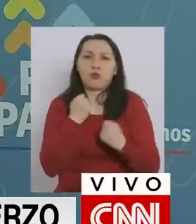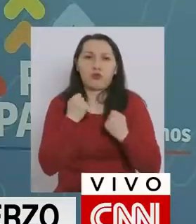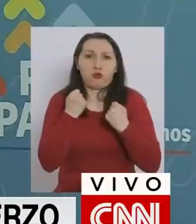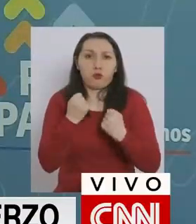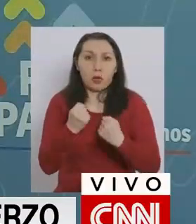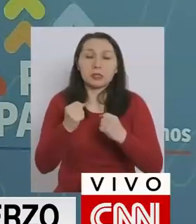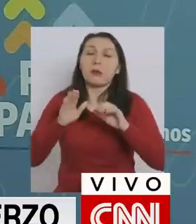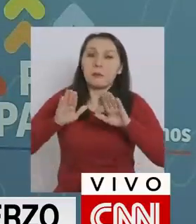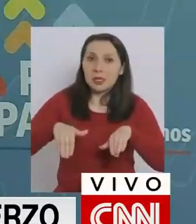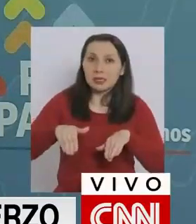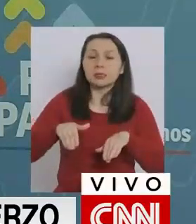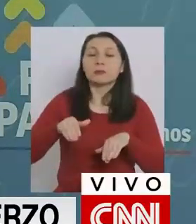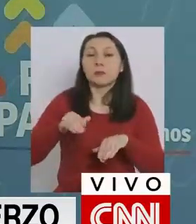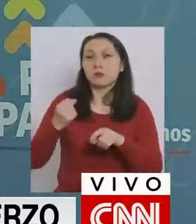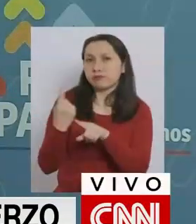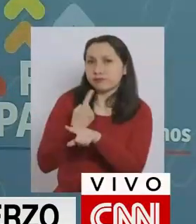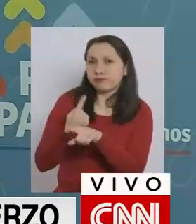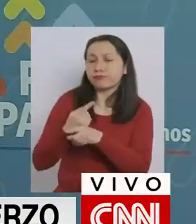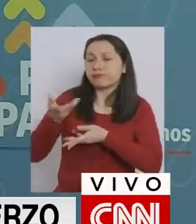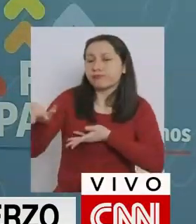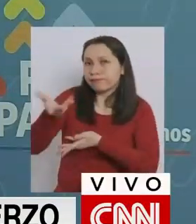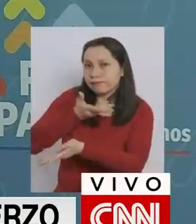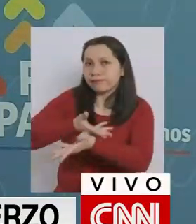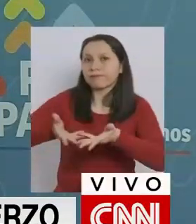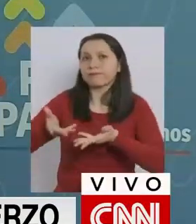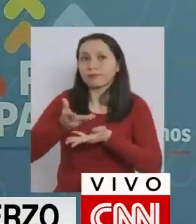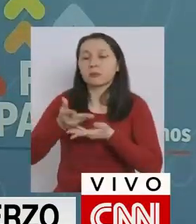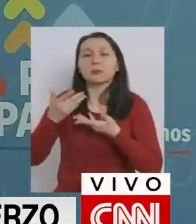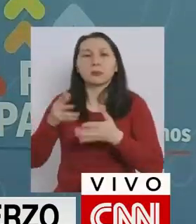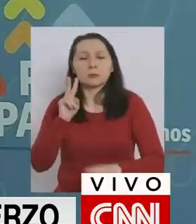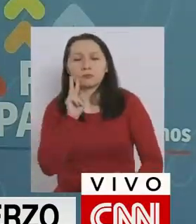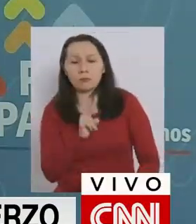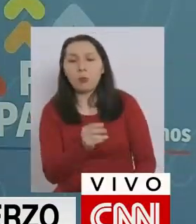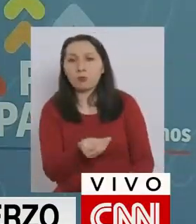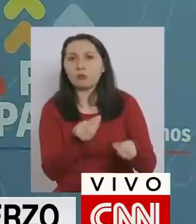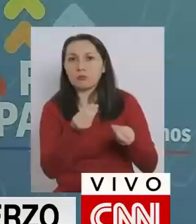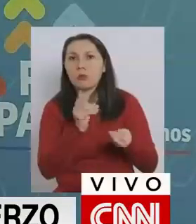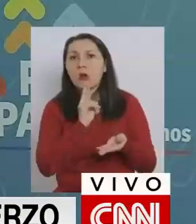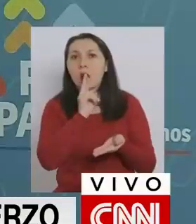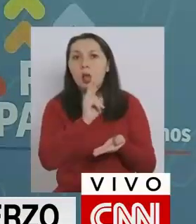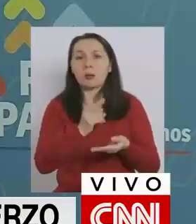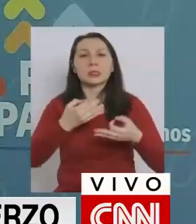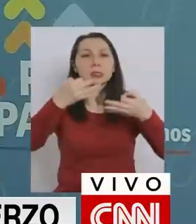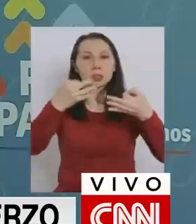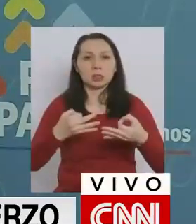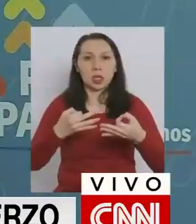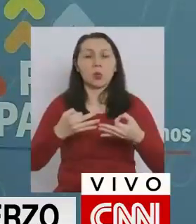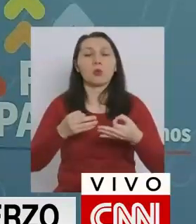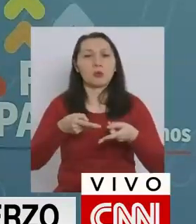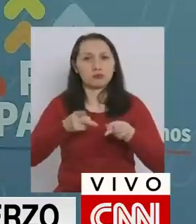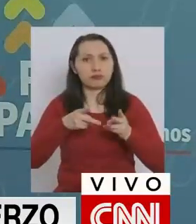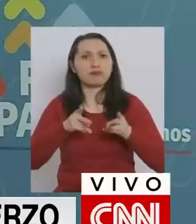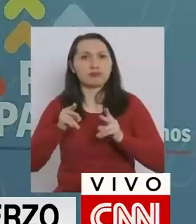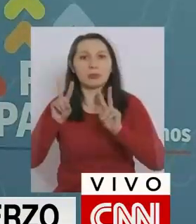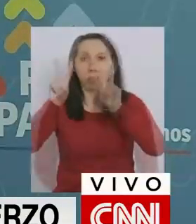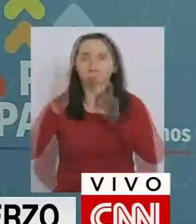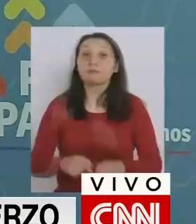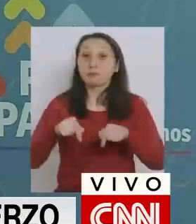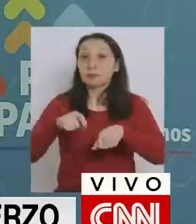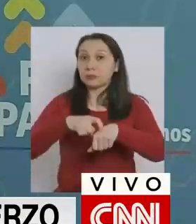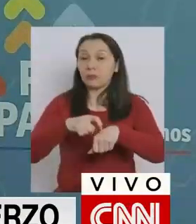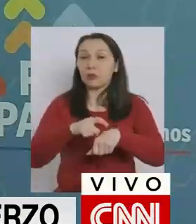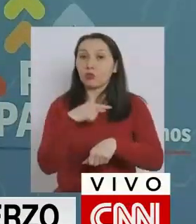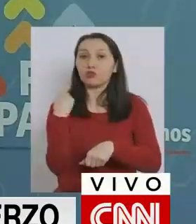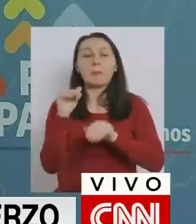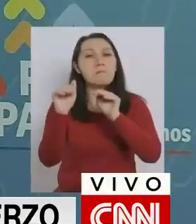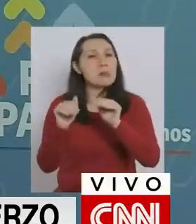y de acuerdo a la conversación que tuvimos con ellos, ellos ya ven resultados de seguridad y de efectividad en relación a la vacuna. Nosotros